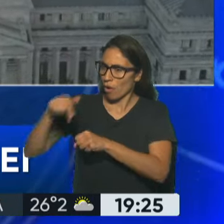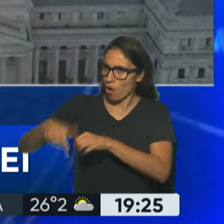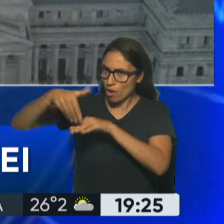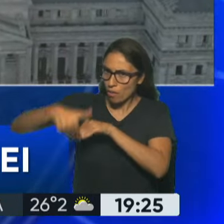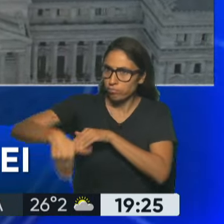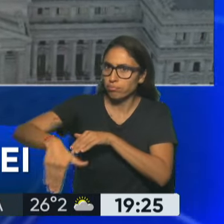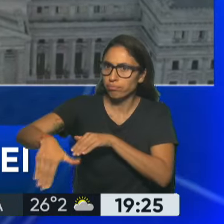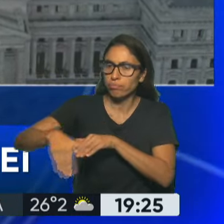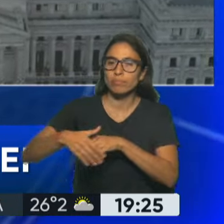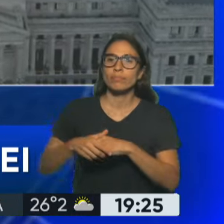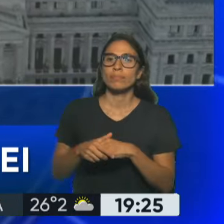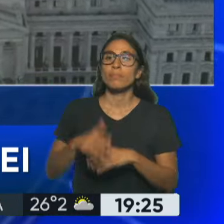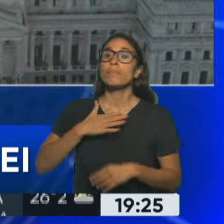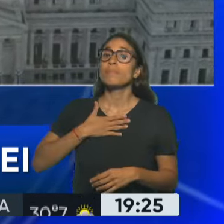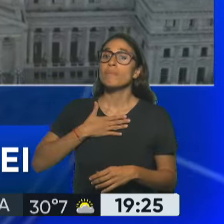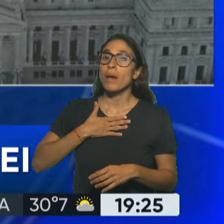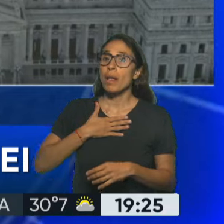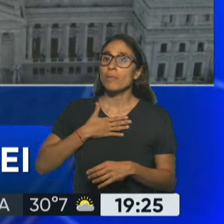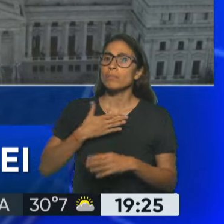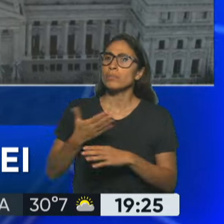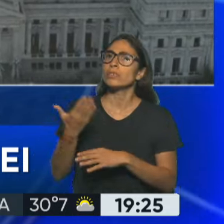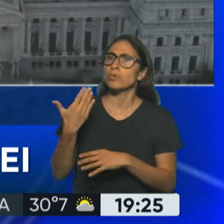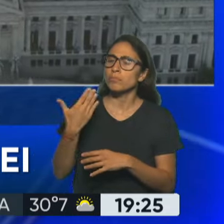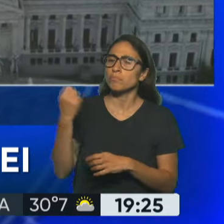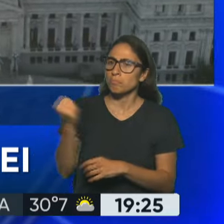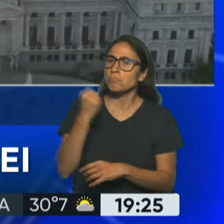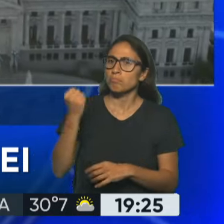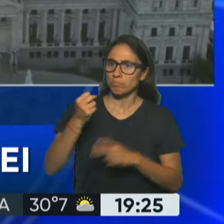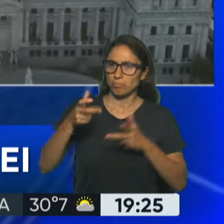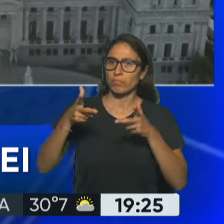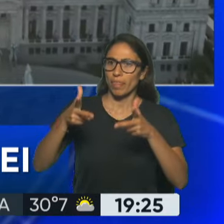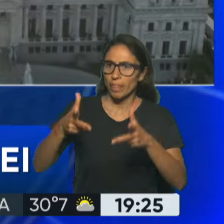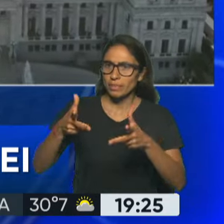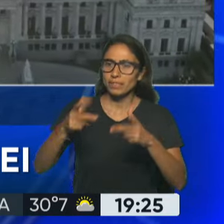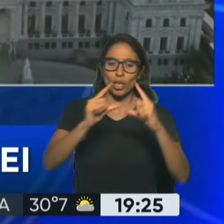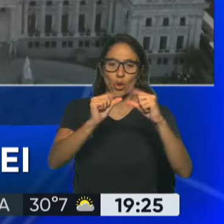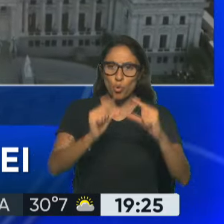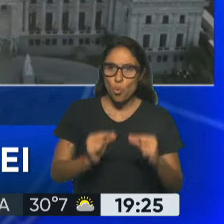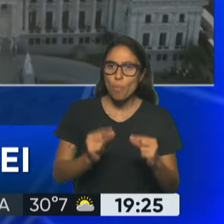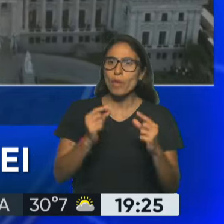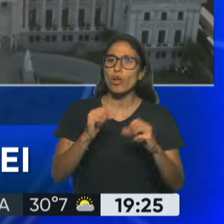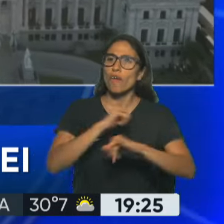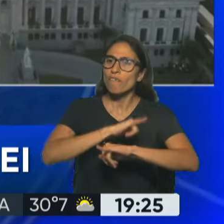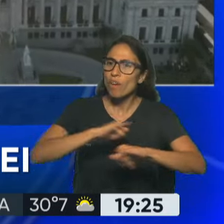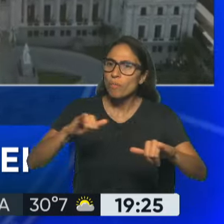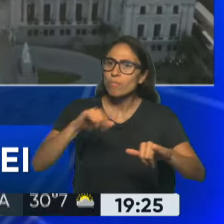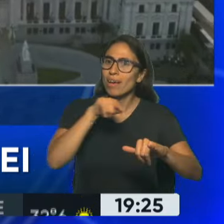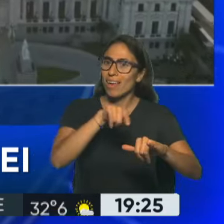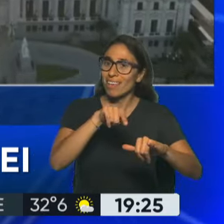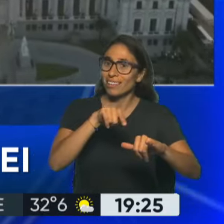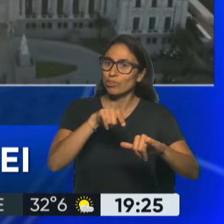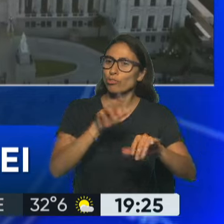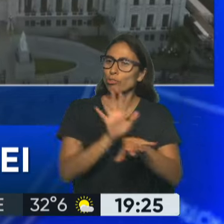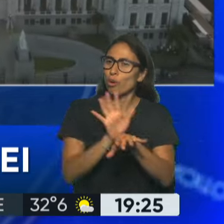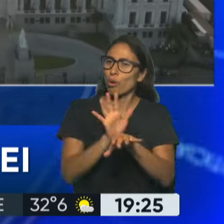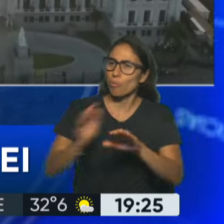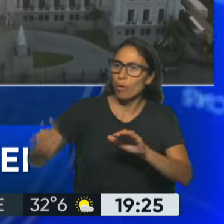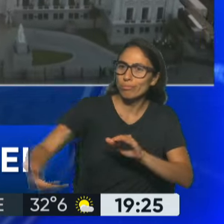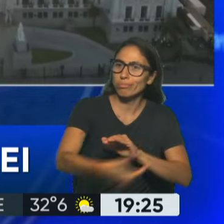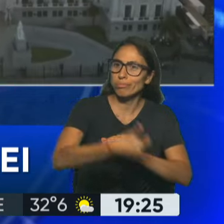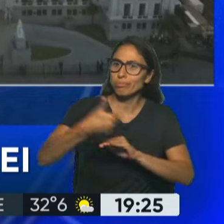es importante describirlo con números con datos que se puedan corroborar Pero fundamentalmente para lo que viene que haya